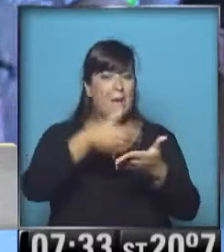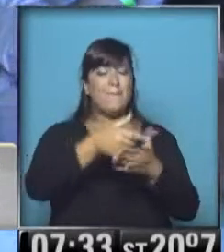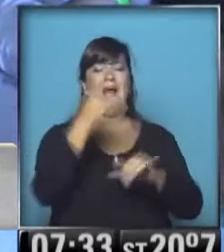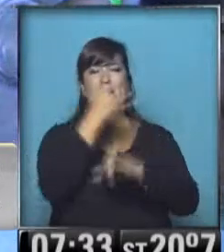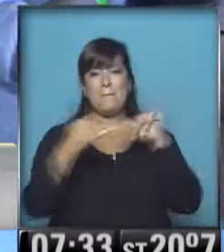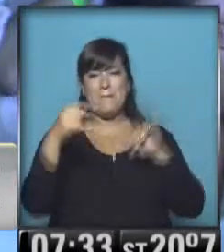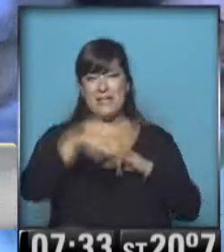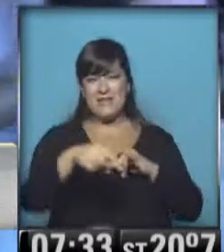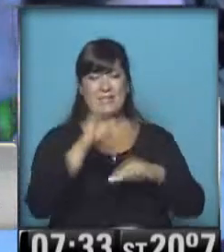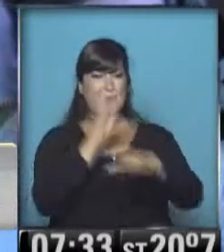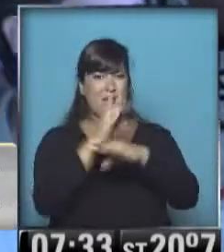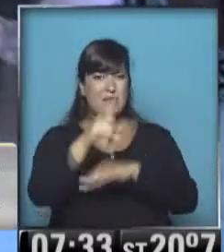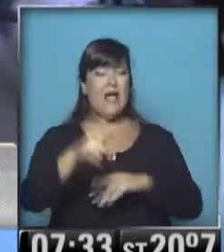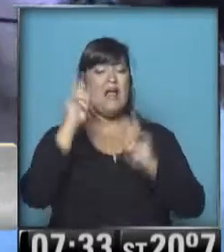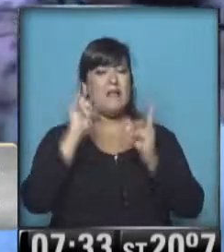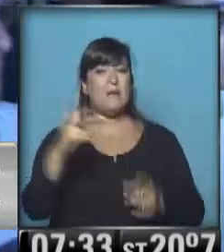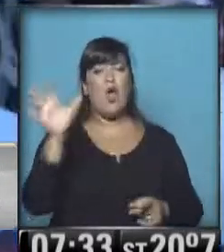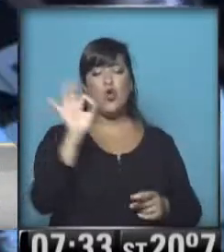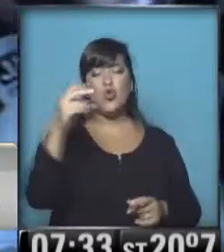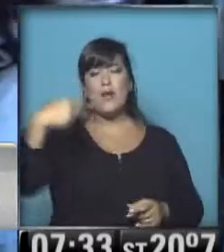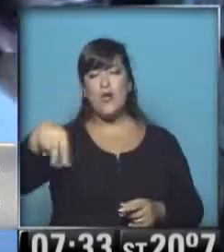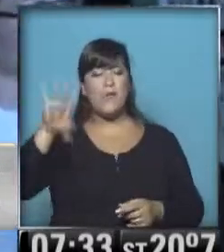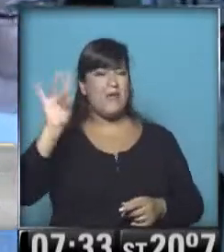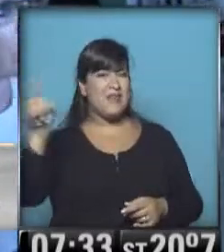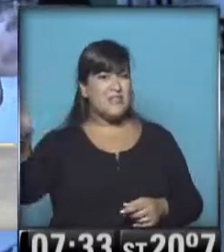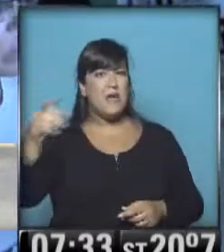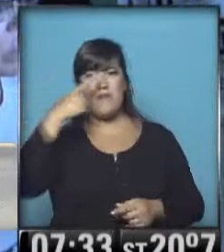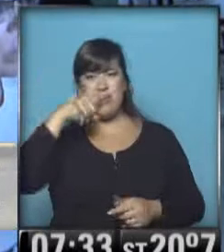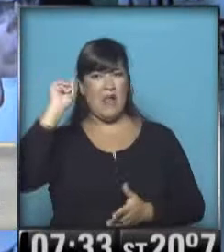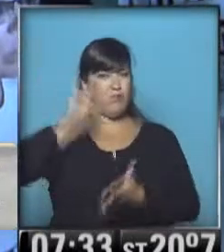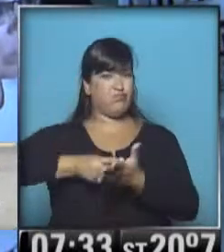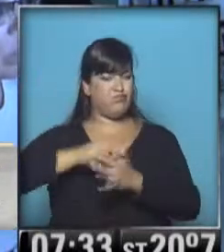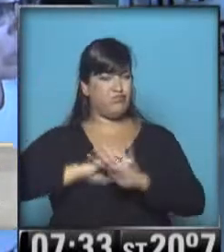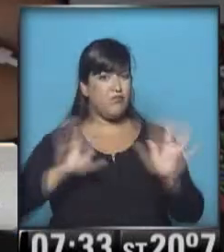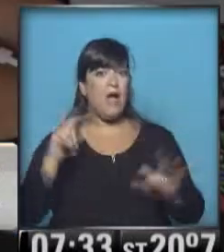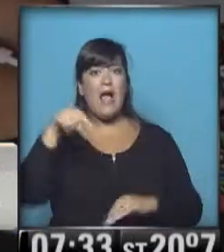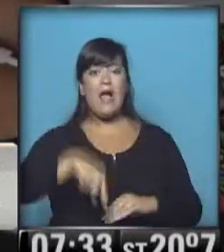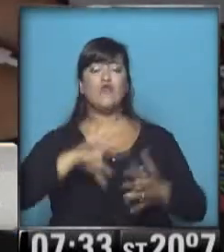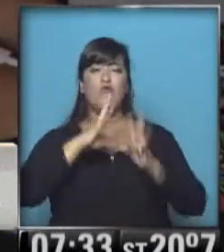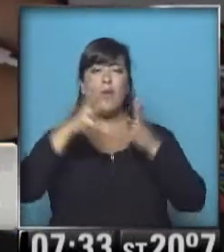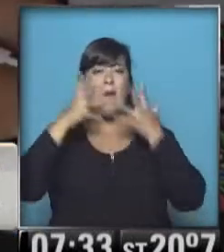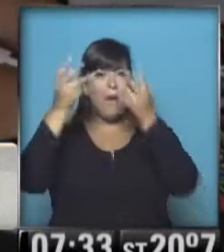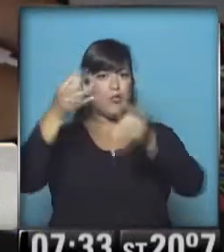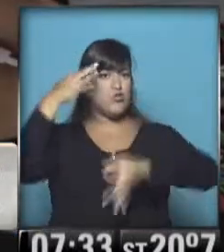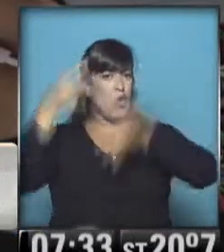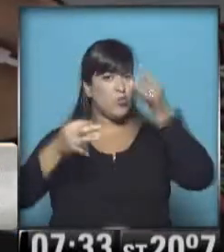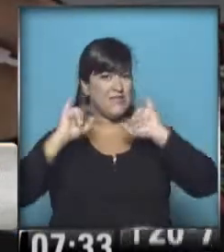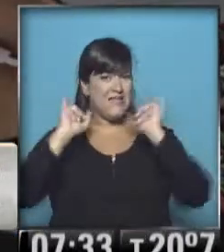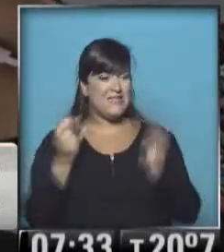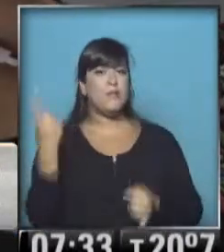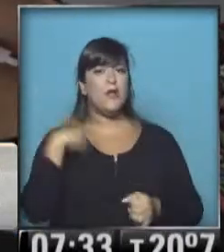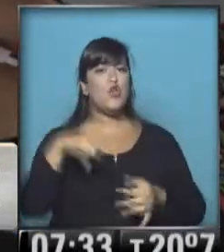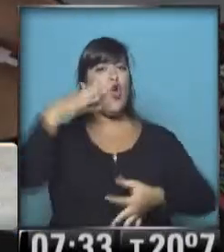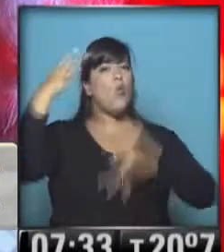en el último tercio del año. Y esta convocatoria también tenía que ver con eso, con apoyar a la justicia, pero también que la justicia se